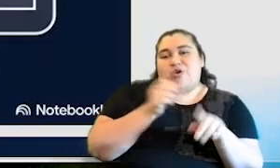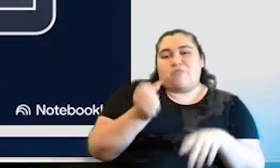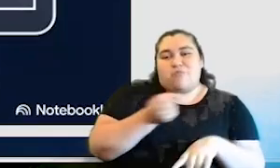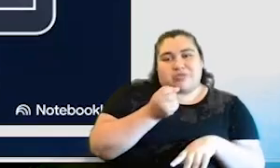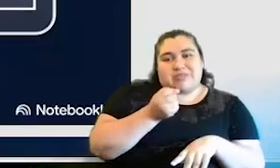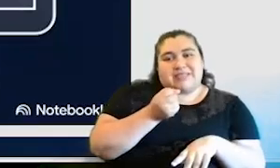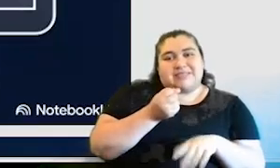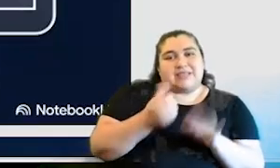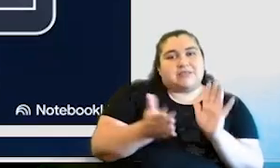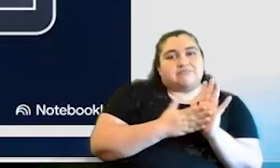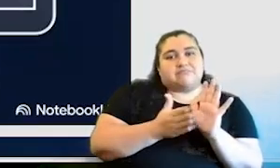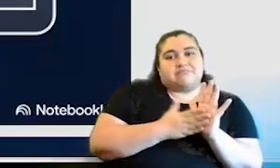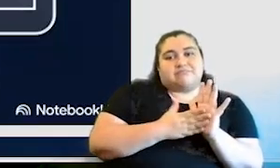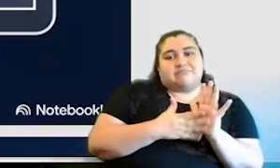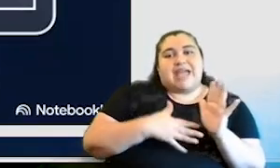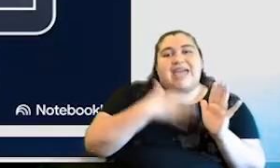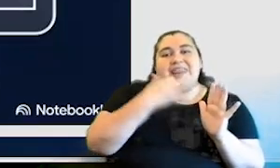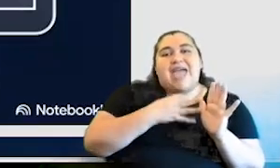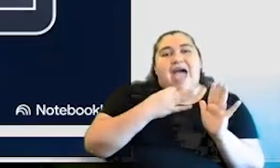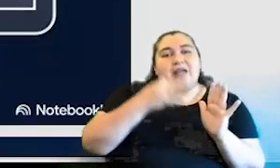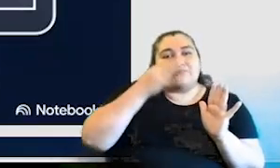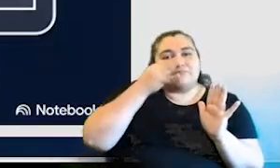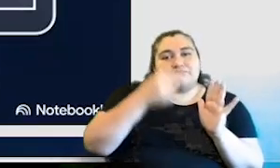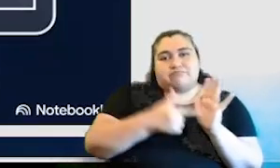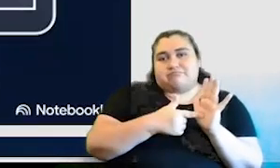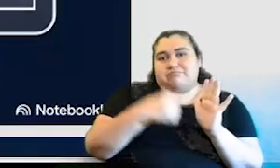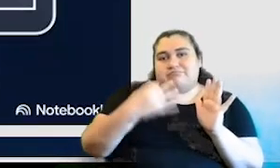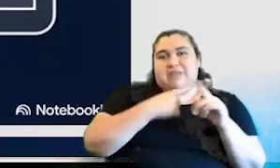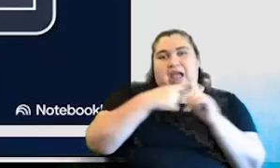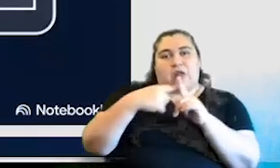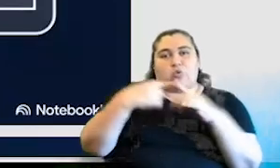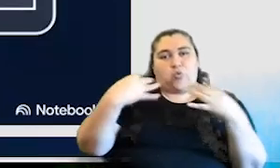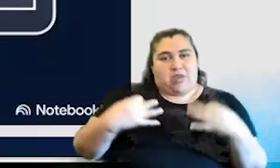tenga todo a la fecha bien calculado.